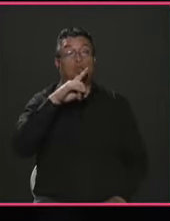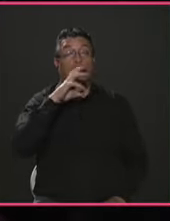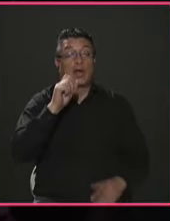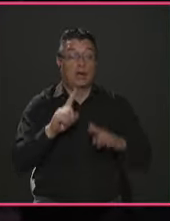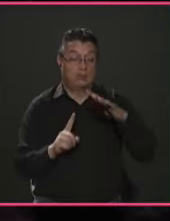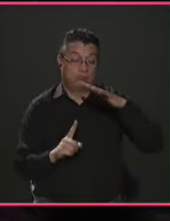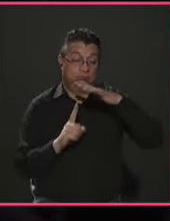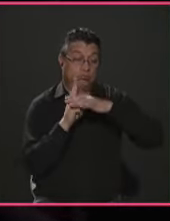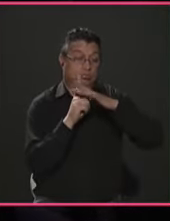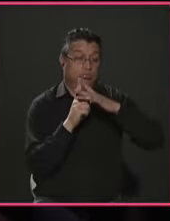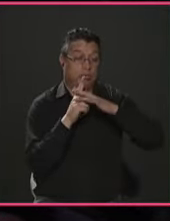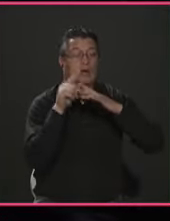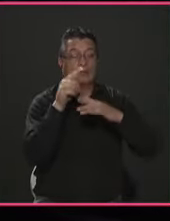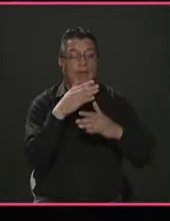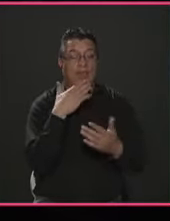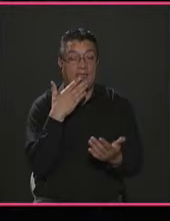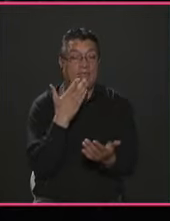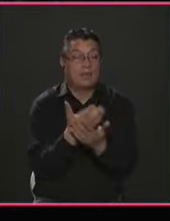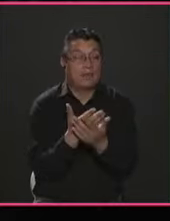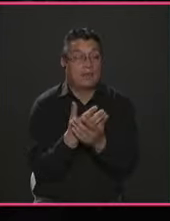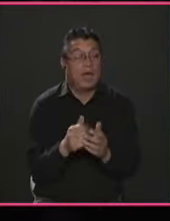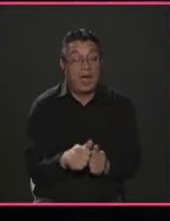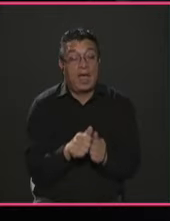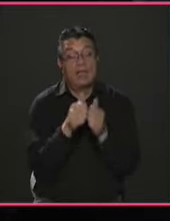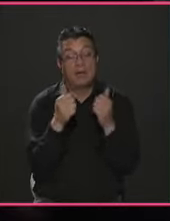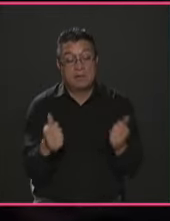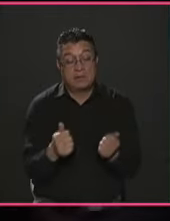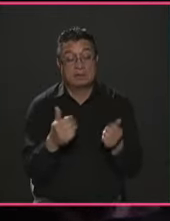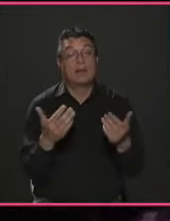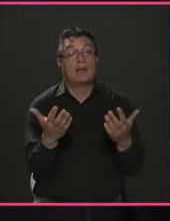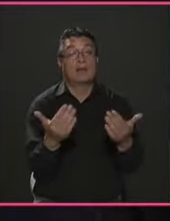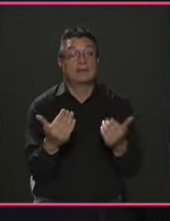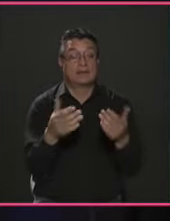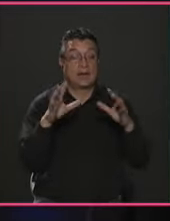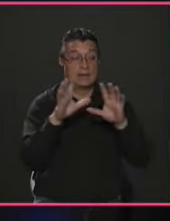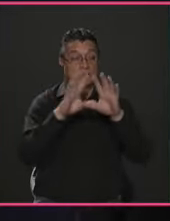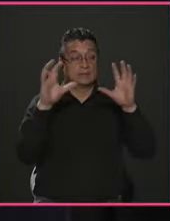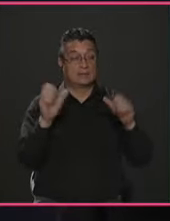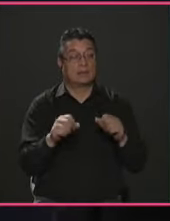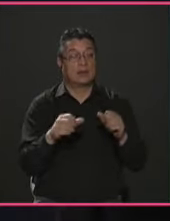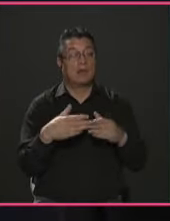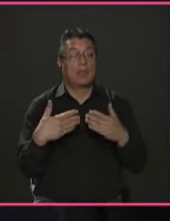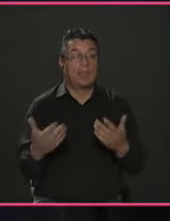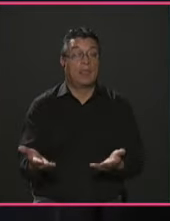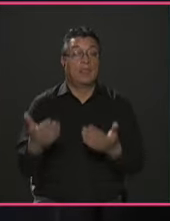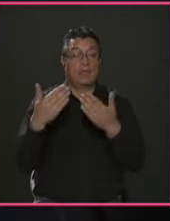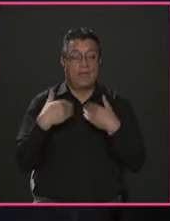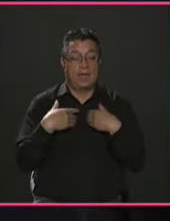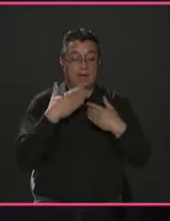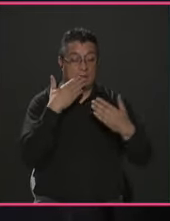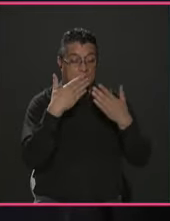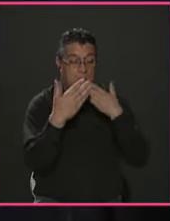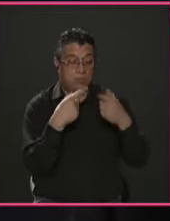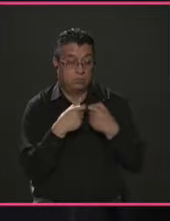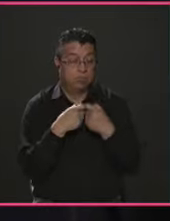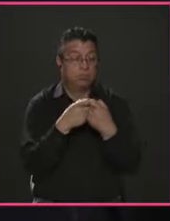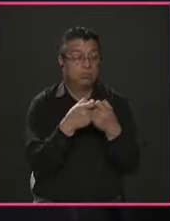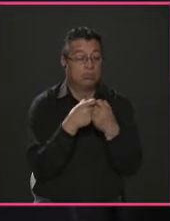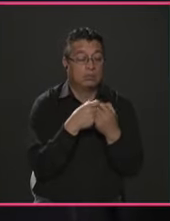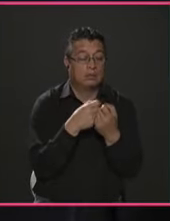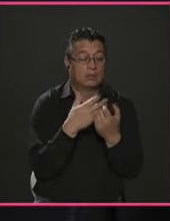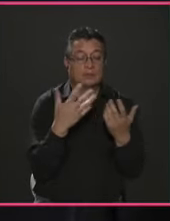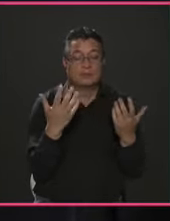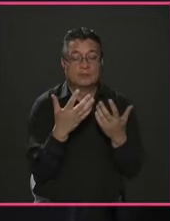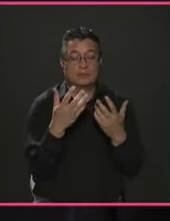cual está demandada además se necesita sistemas que traigan a la discusión a lo que